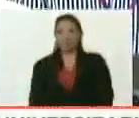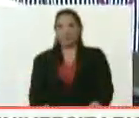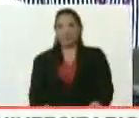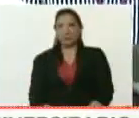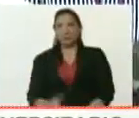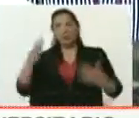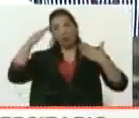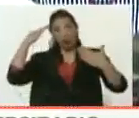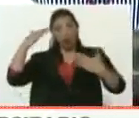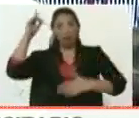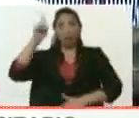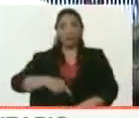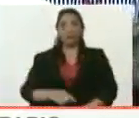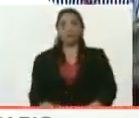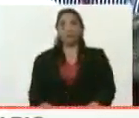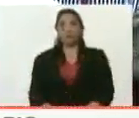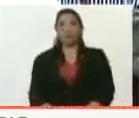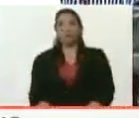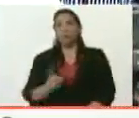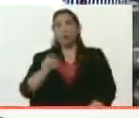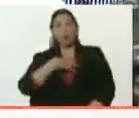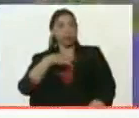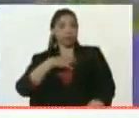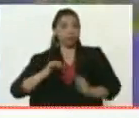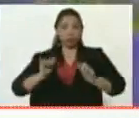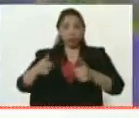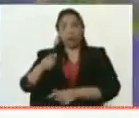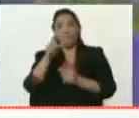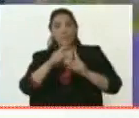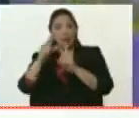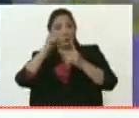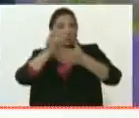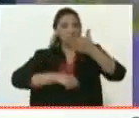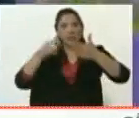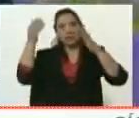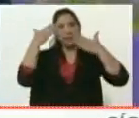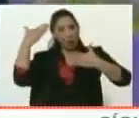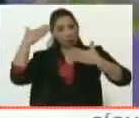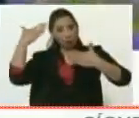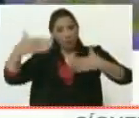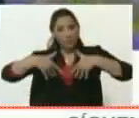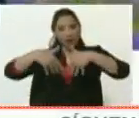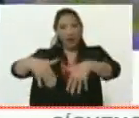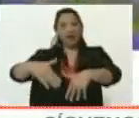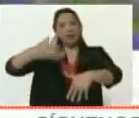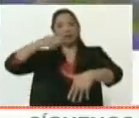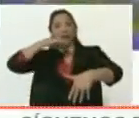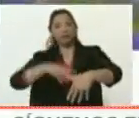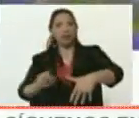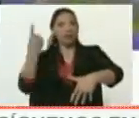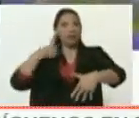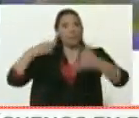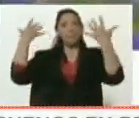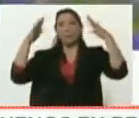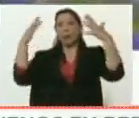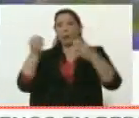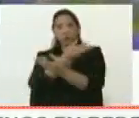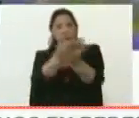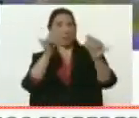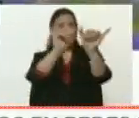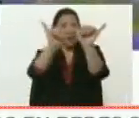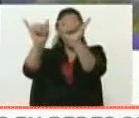saludar, no podía iniciar estas palabras sin saludar la histórica marcha del día de ayer. Un aplauso para ustedes